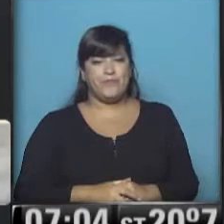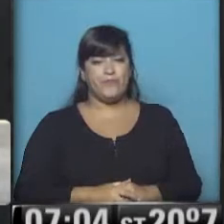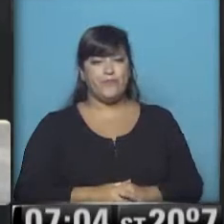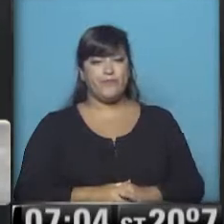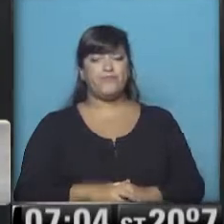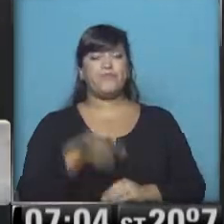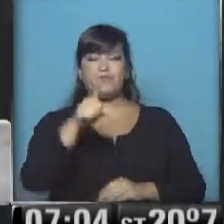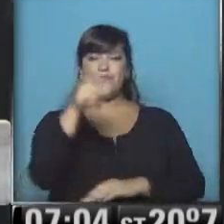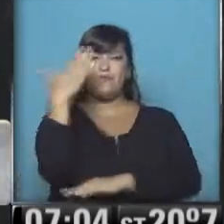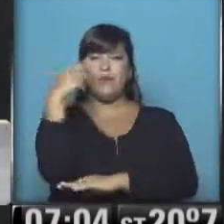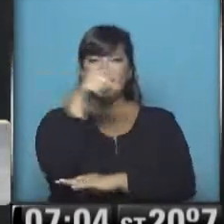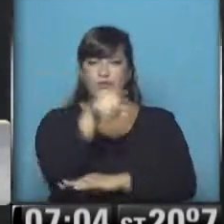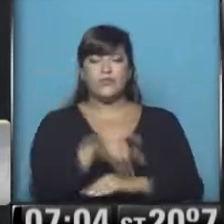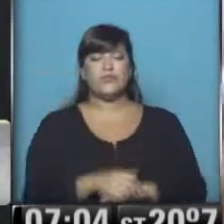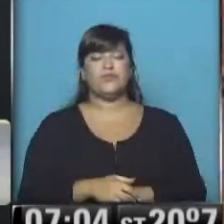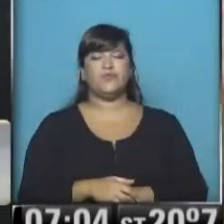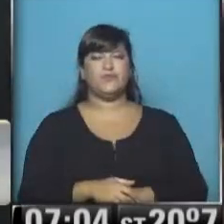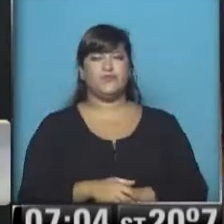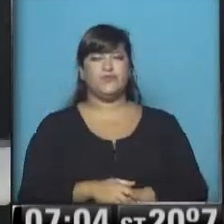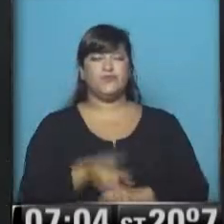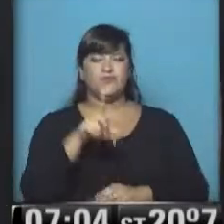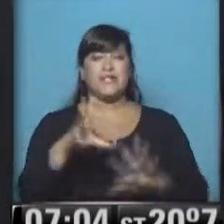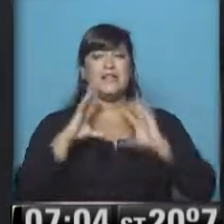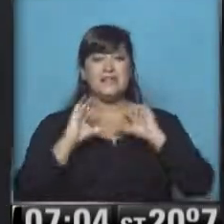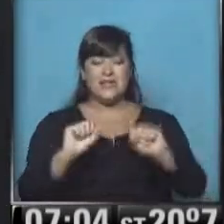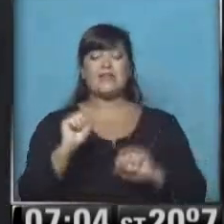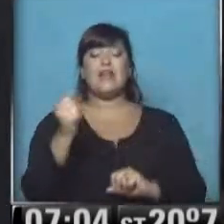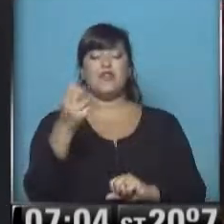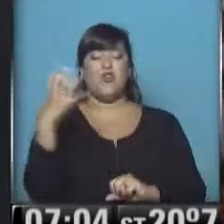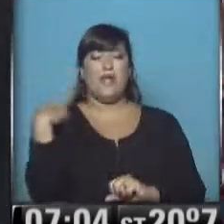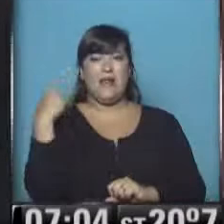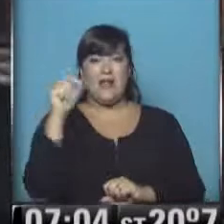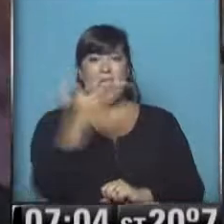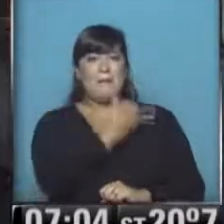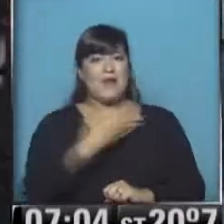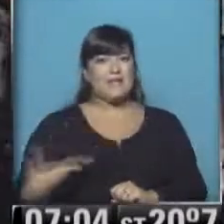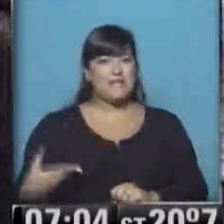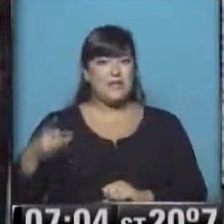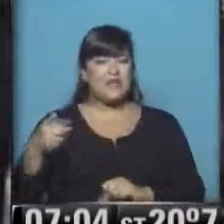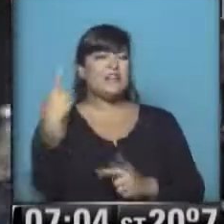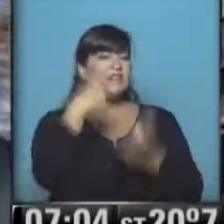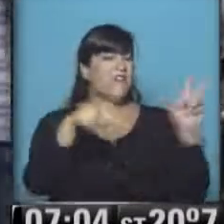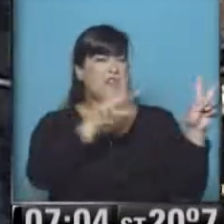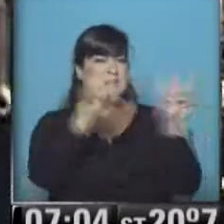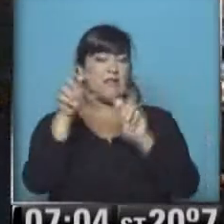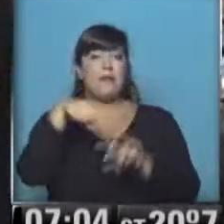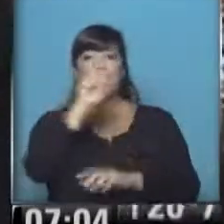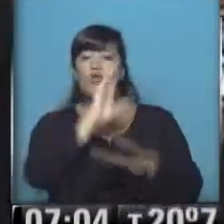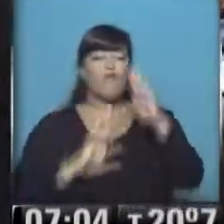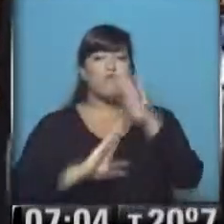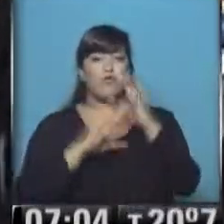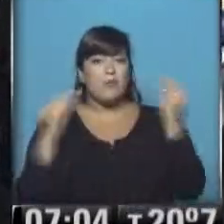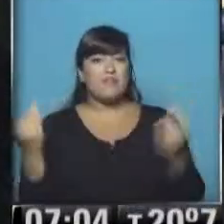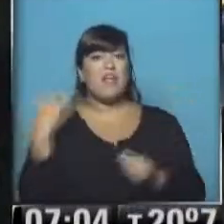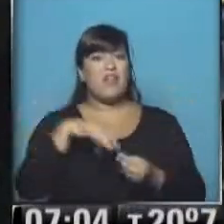Bueno, escuchamos entonces el testimonio del secretario general de la presidencia, Aníbal Fernández. Distintos fueron los temas, fundamentalmente tiene que